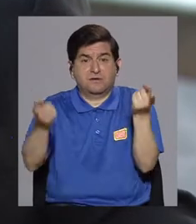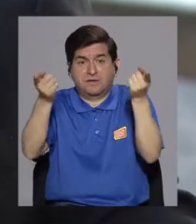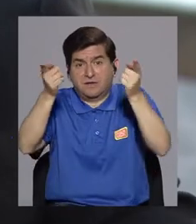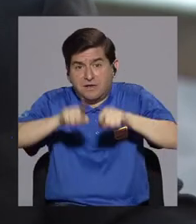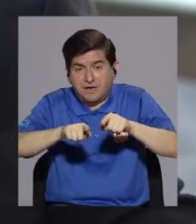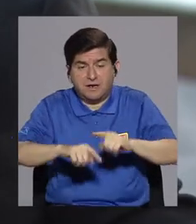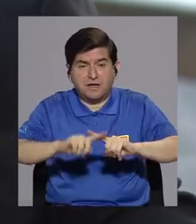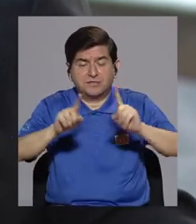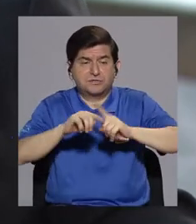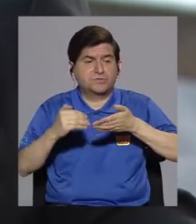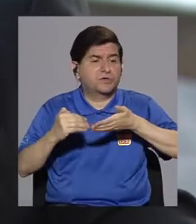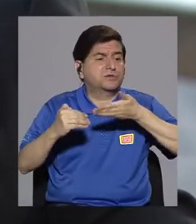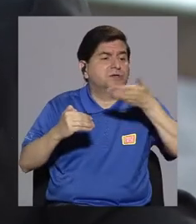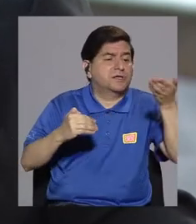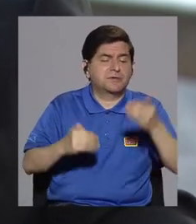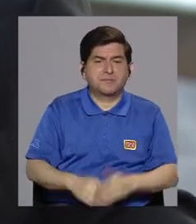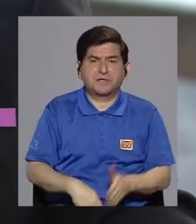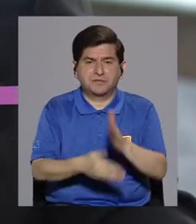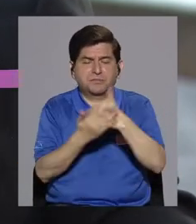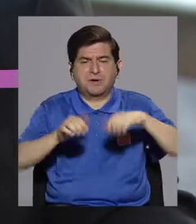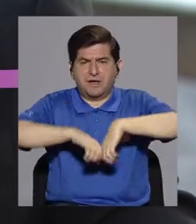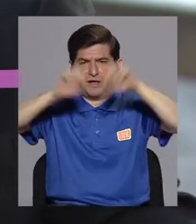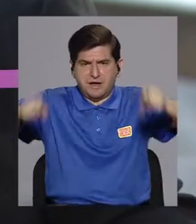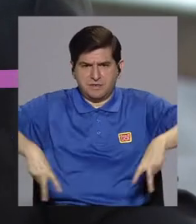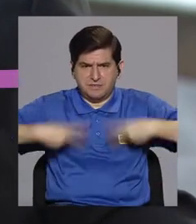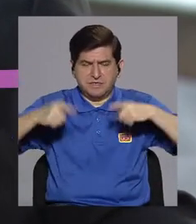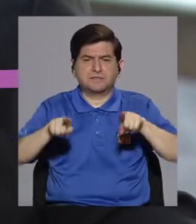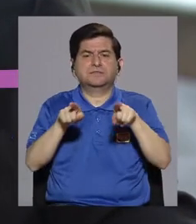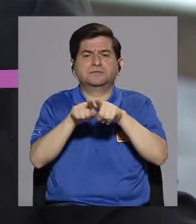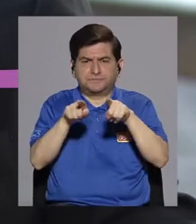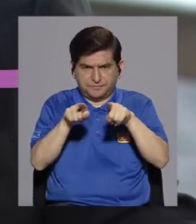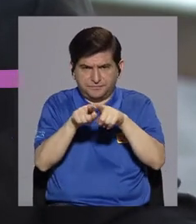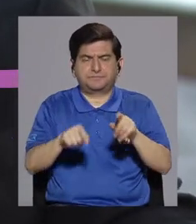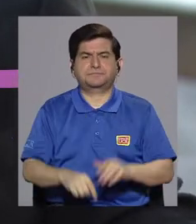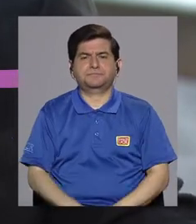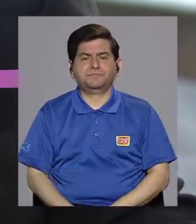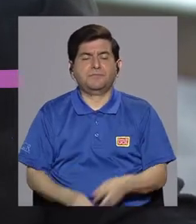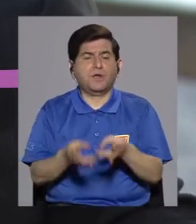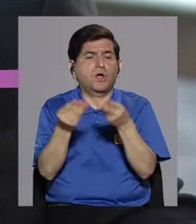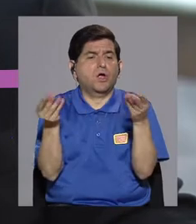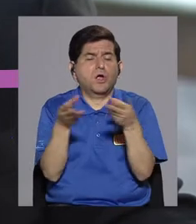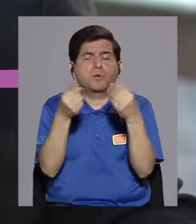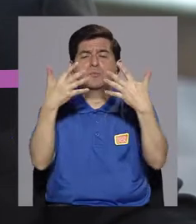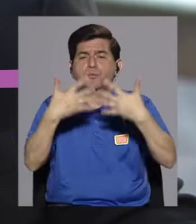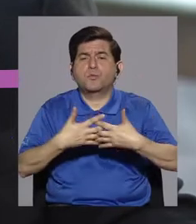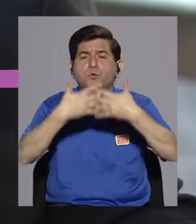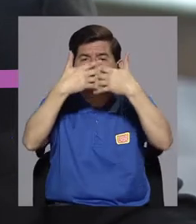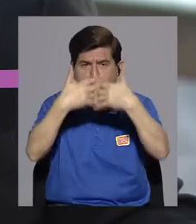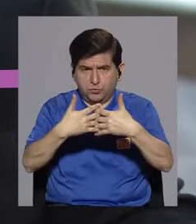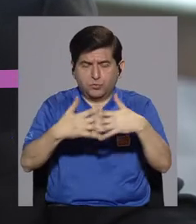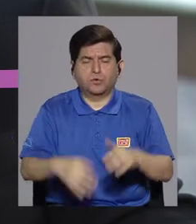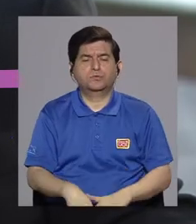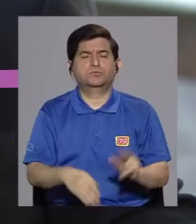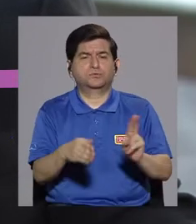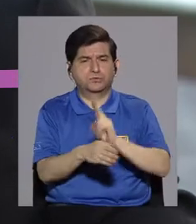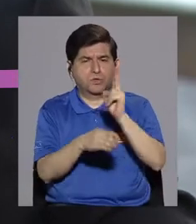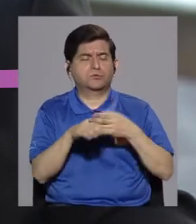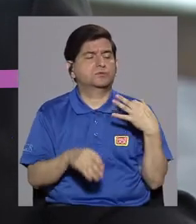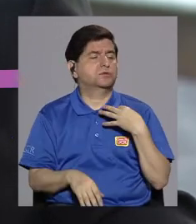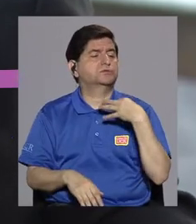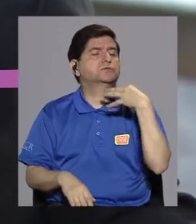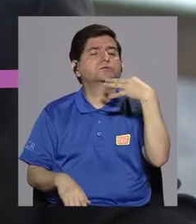los distintos elementos que conforman el ecosistema, pero también están en los productos industriales que